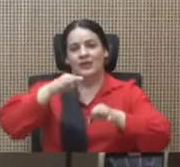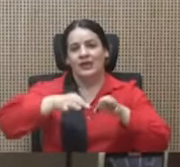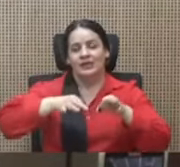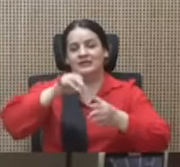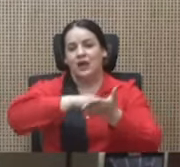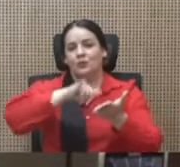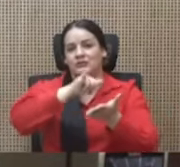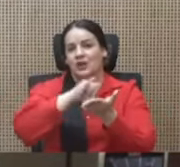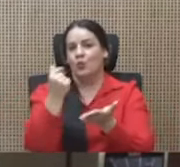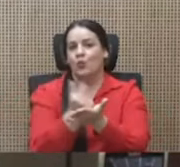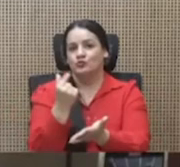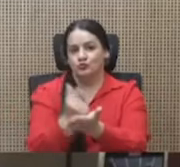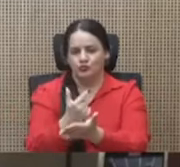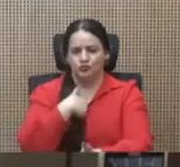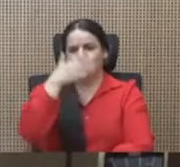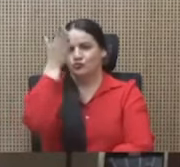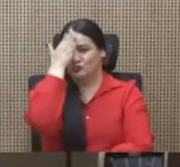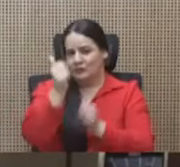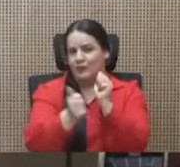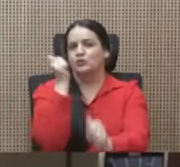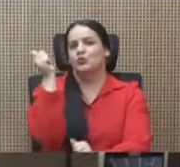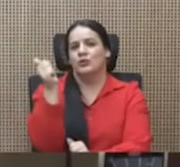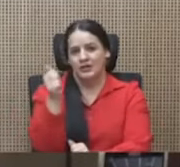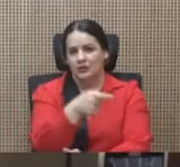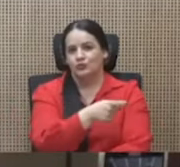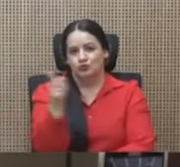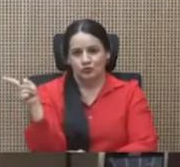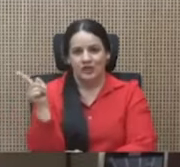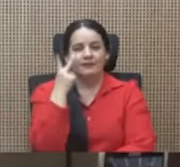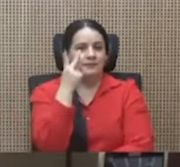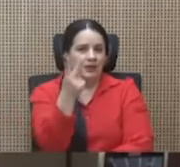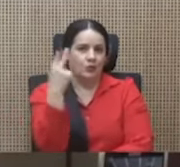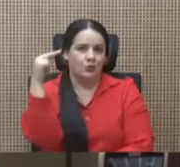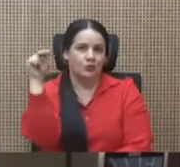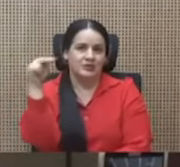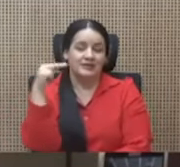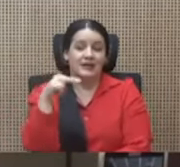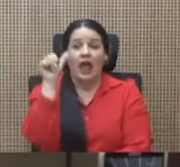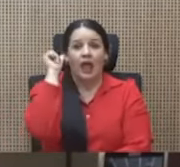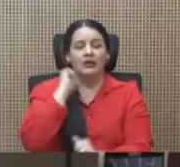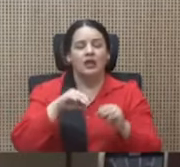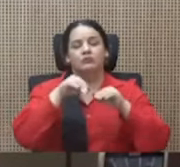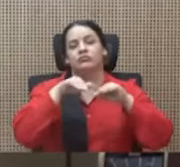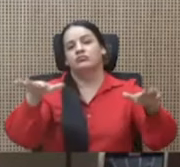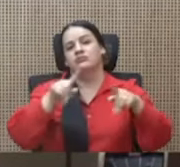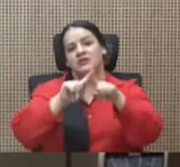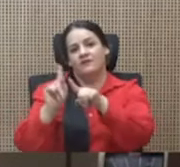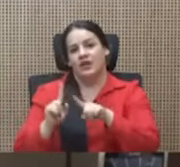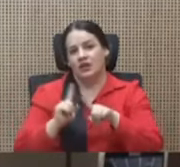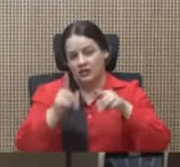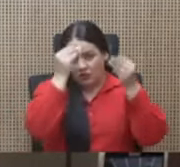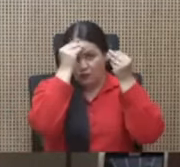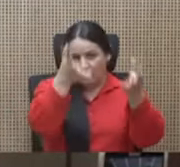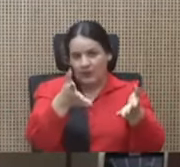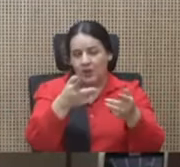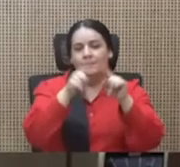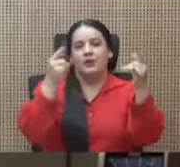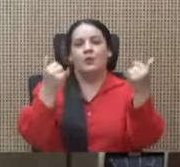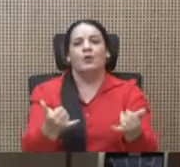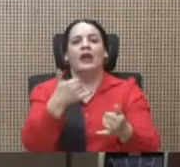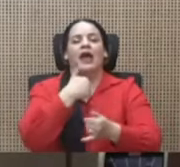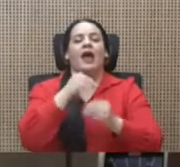goik chea estoy seguro de que la mayoría de acá debe haber visto esa noticia ayer circularon diferentes versiones pero hoy tenemos mayor